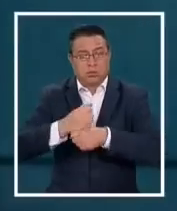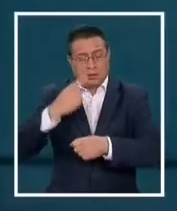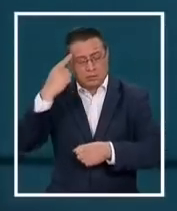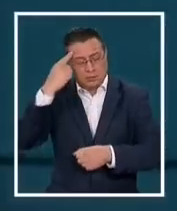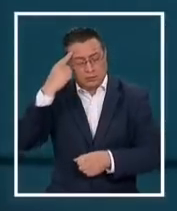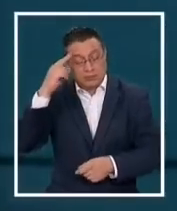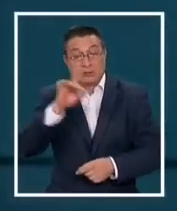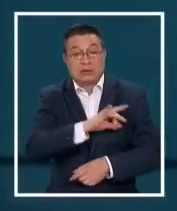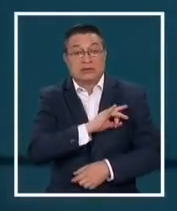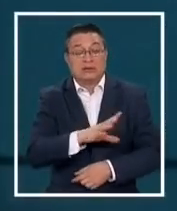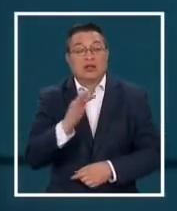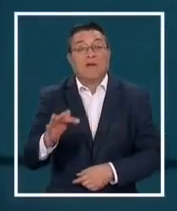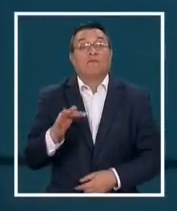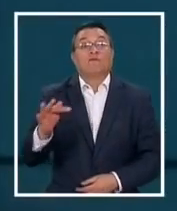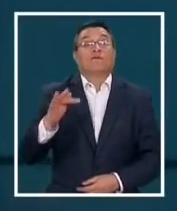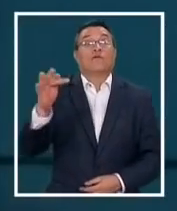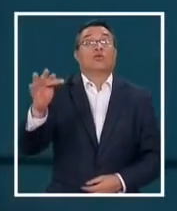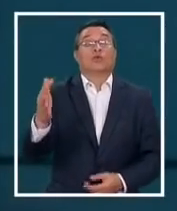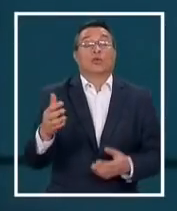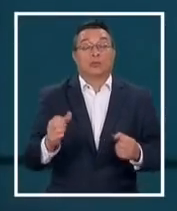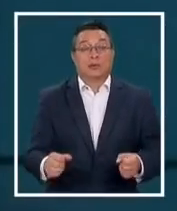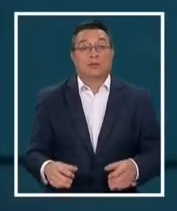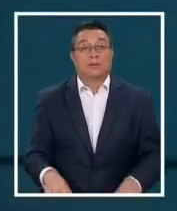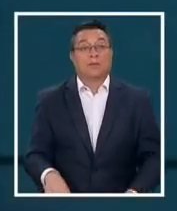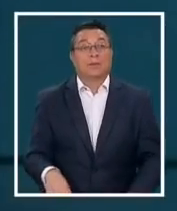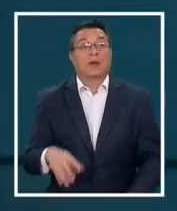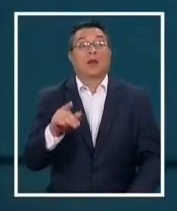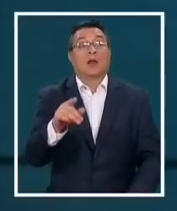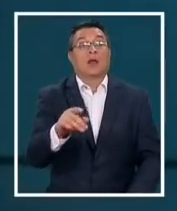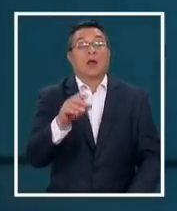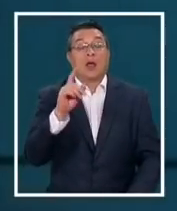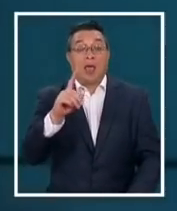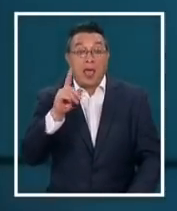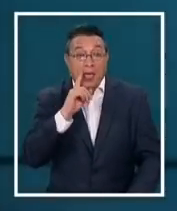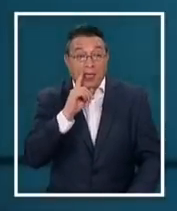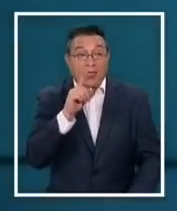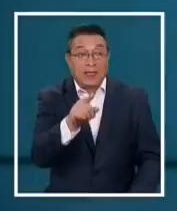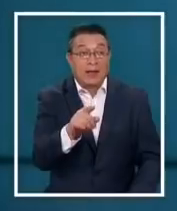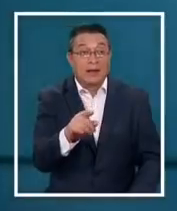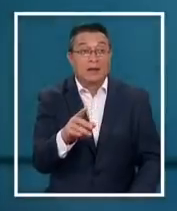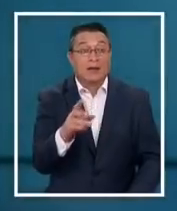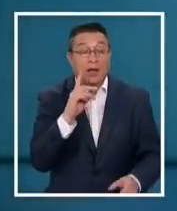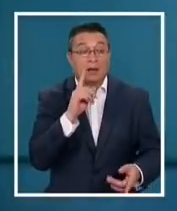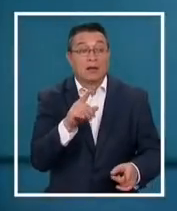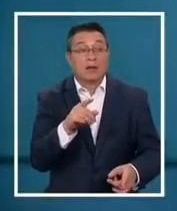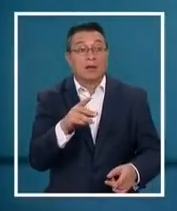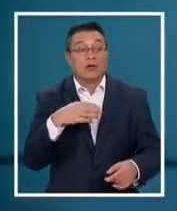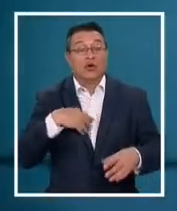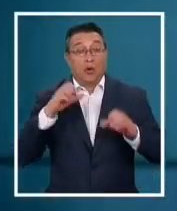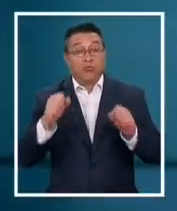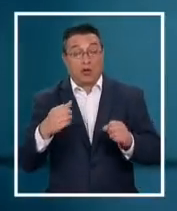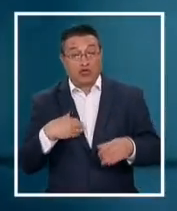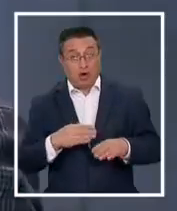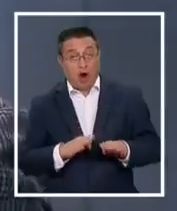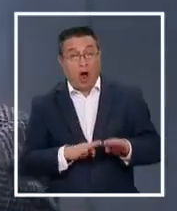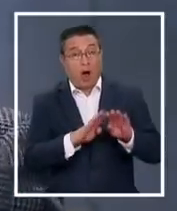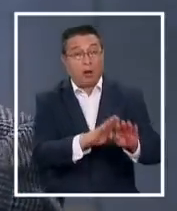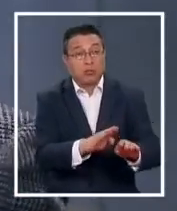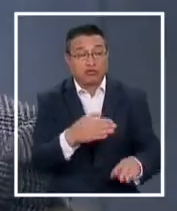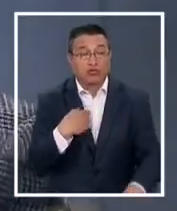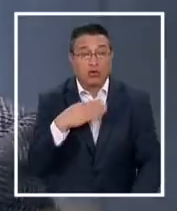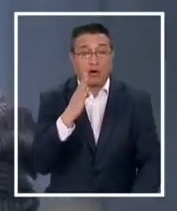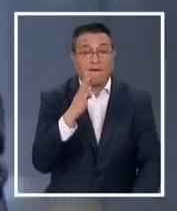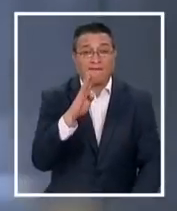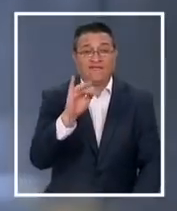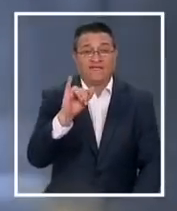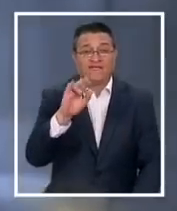pensar Chile, este Chile del futuro que se ¿puedo propone. ¿Puedo yo apoyar? Y ella tiene el derecho. Briones, ahora, yo quiero... Aunque parece increíble, fíjate cómo